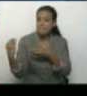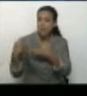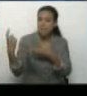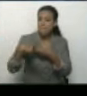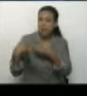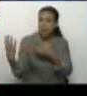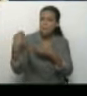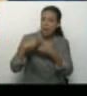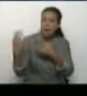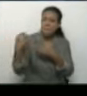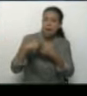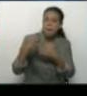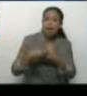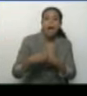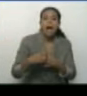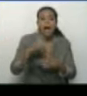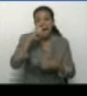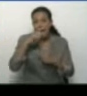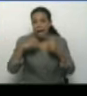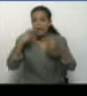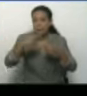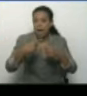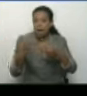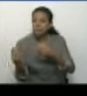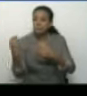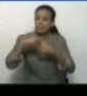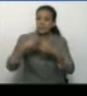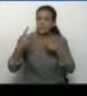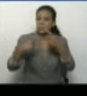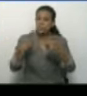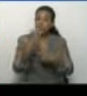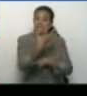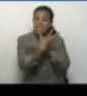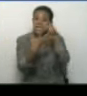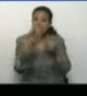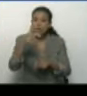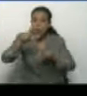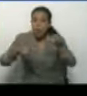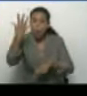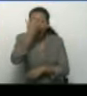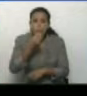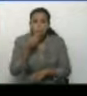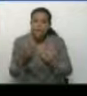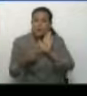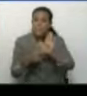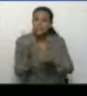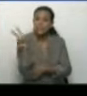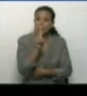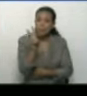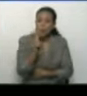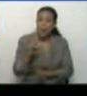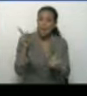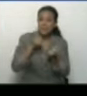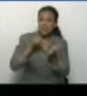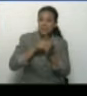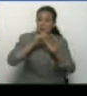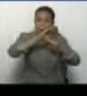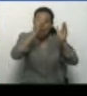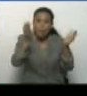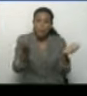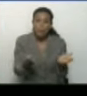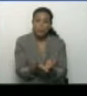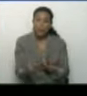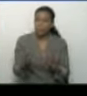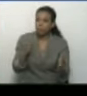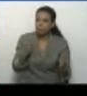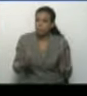equipo. Exacto. Cada año tenemos la tarea de buscar 5 jóvenes que representen a Venezuela para participar en el mundial más grande de robótica del